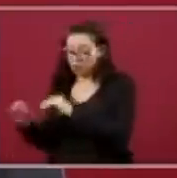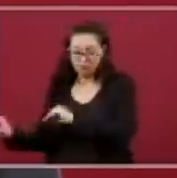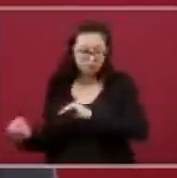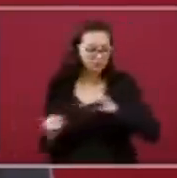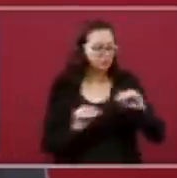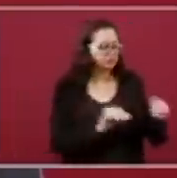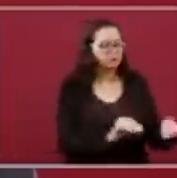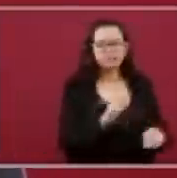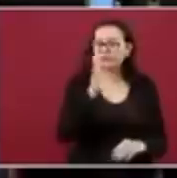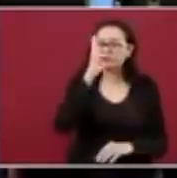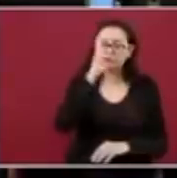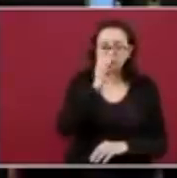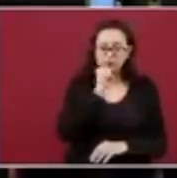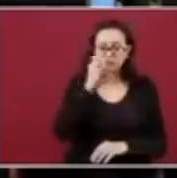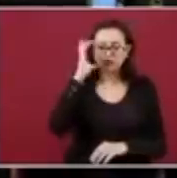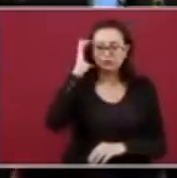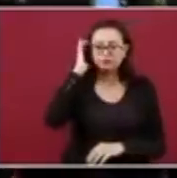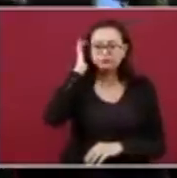desempeñaron.